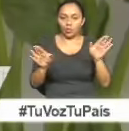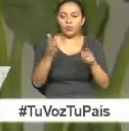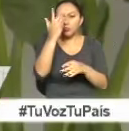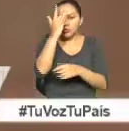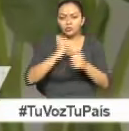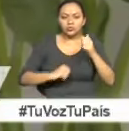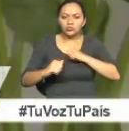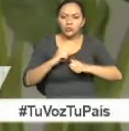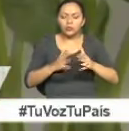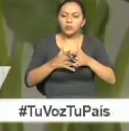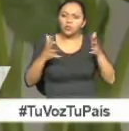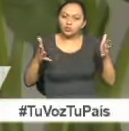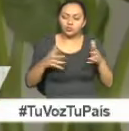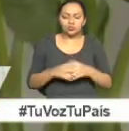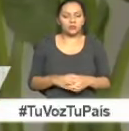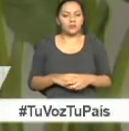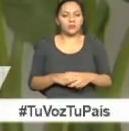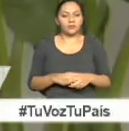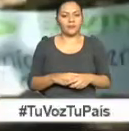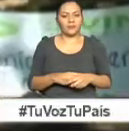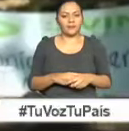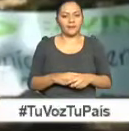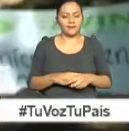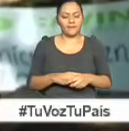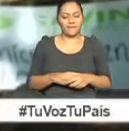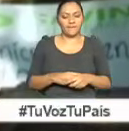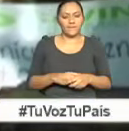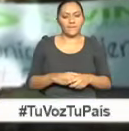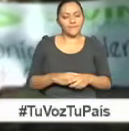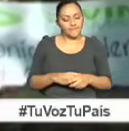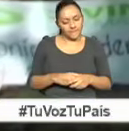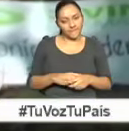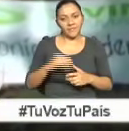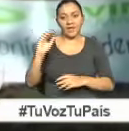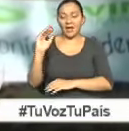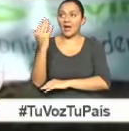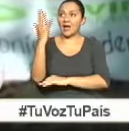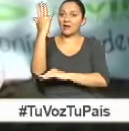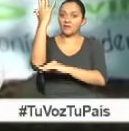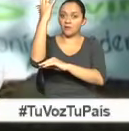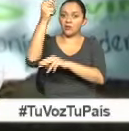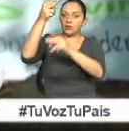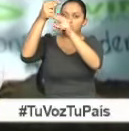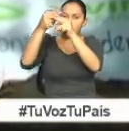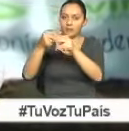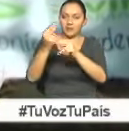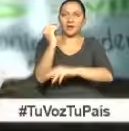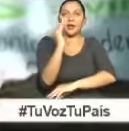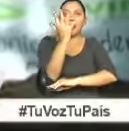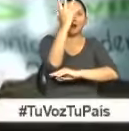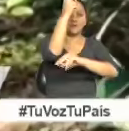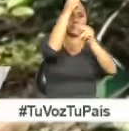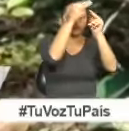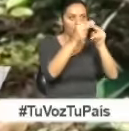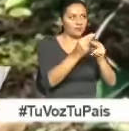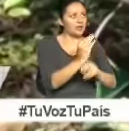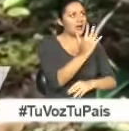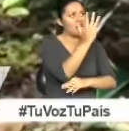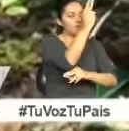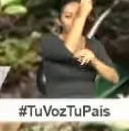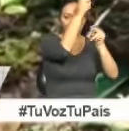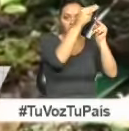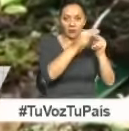armado, que esta guerra nos ha traído. Cada árbol sembrado llevará el nombre de una de las víctimas. En Mitú,